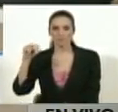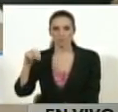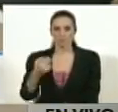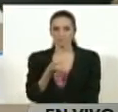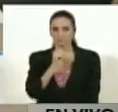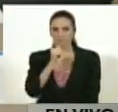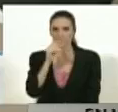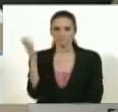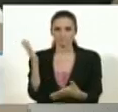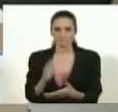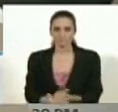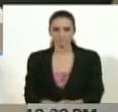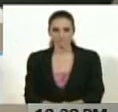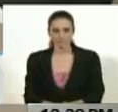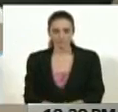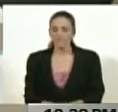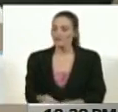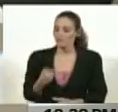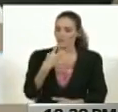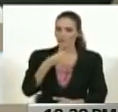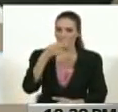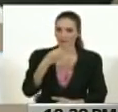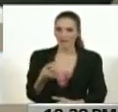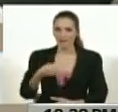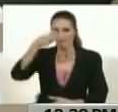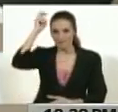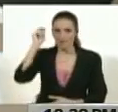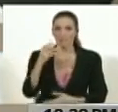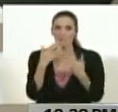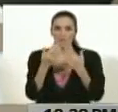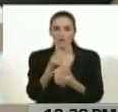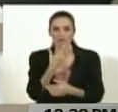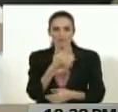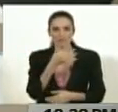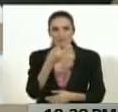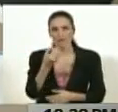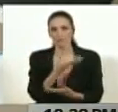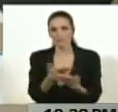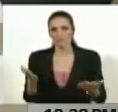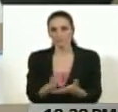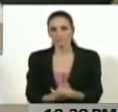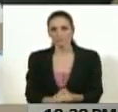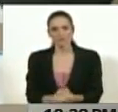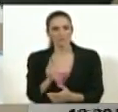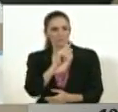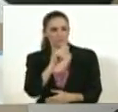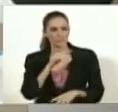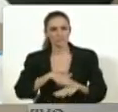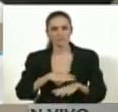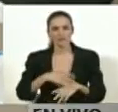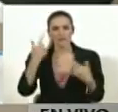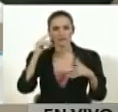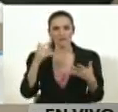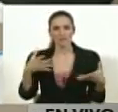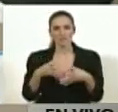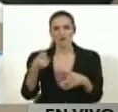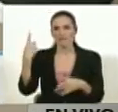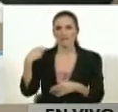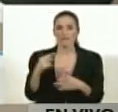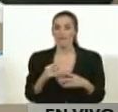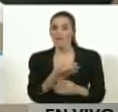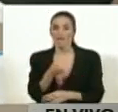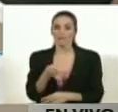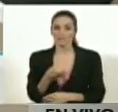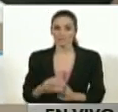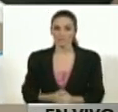RS buenas tardes canciller buenas tardes a todos quería preguntarle por qué considera que la reunión de ayer fue un éxito